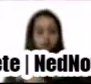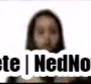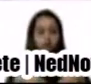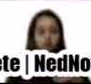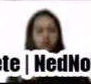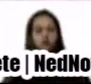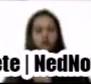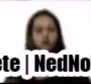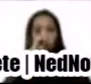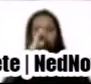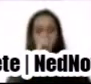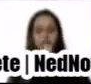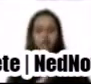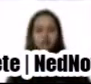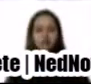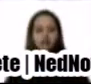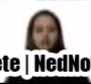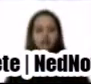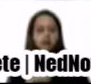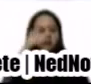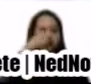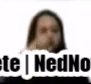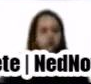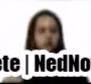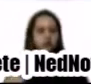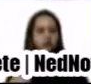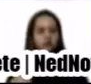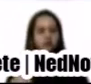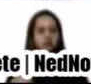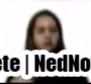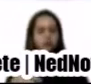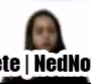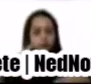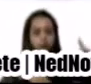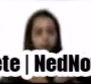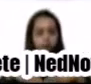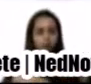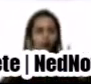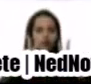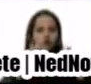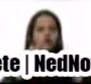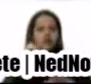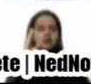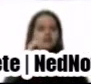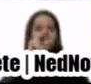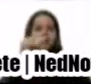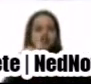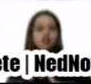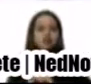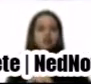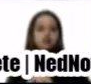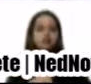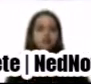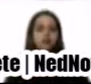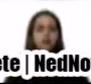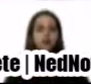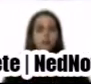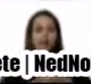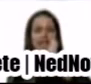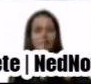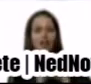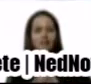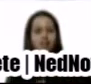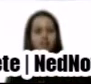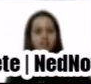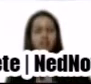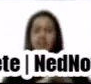votos. Tiene el arbitrio, el poderío de las armas y las balas con los cuales dirige un Estado criminal y opresor que ha